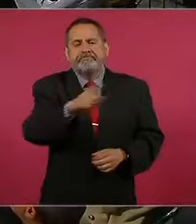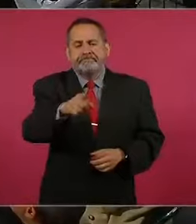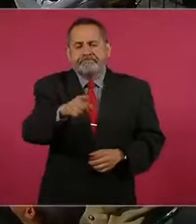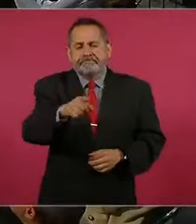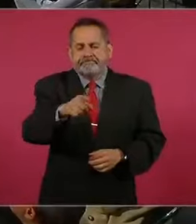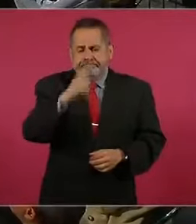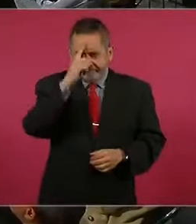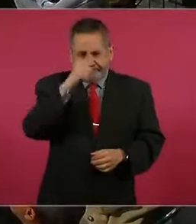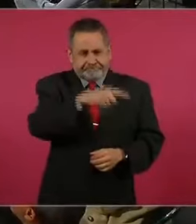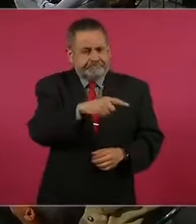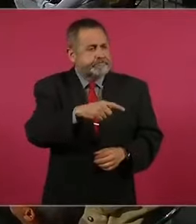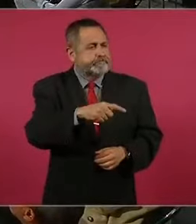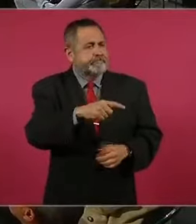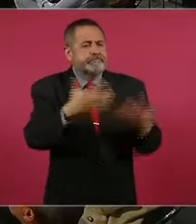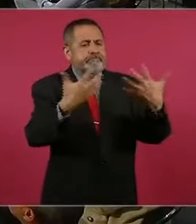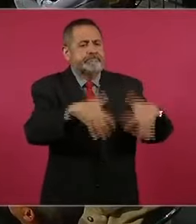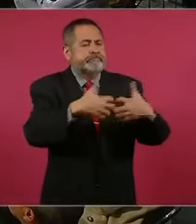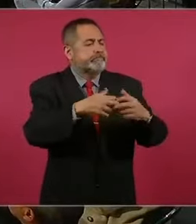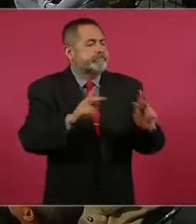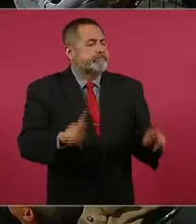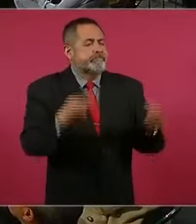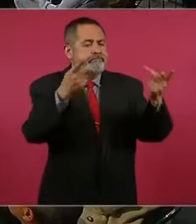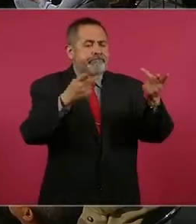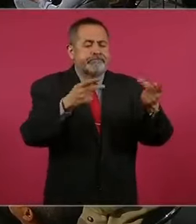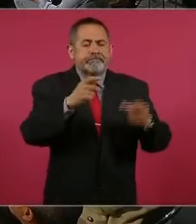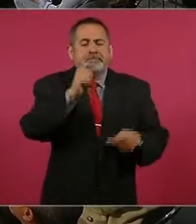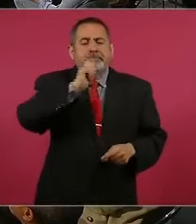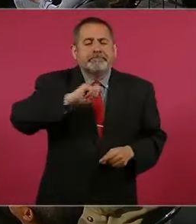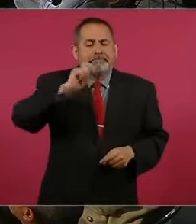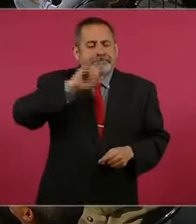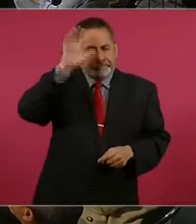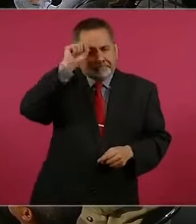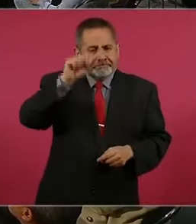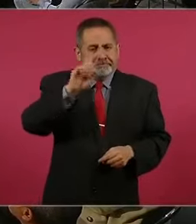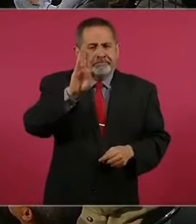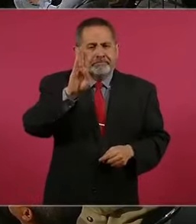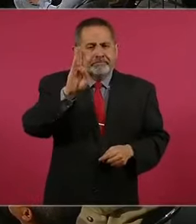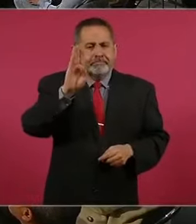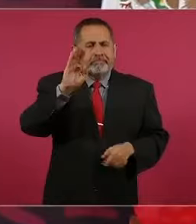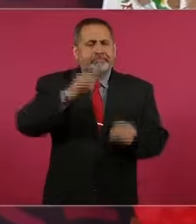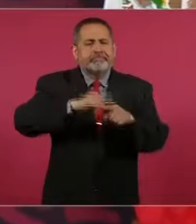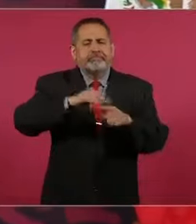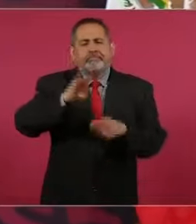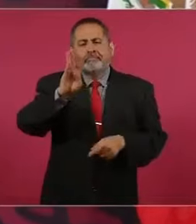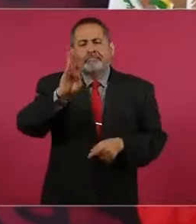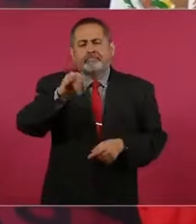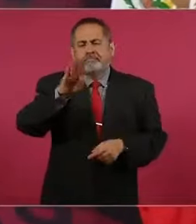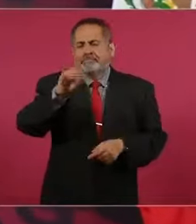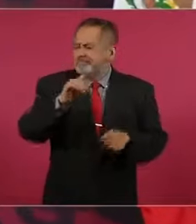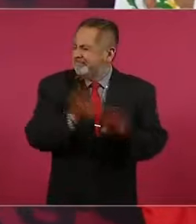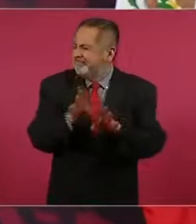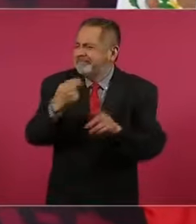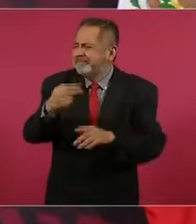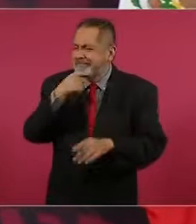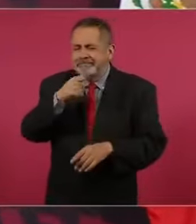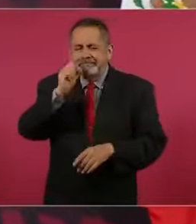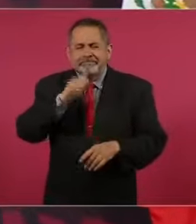la fábrica de paletas Payaso Bimbo. ¿Cómo se llaman las paletas esas?